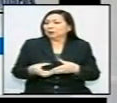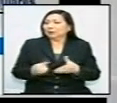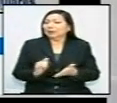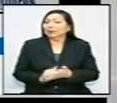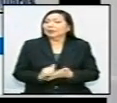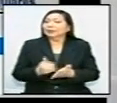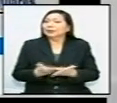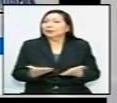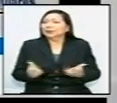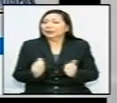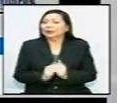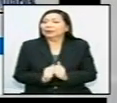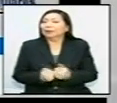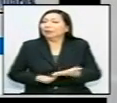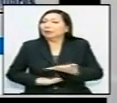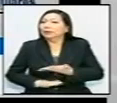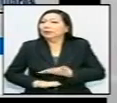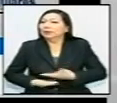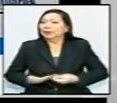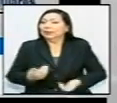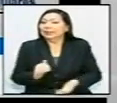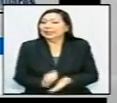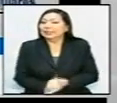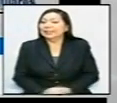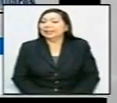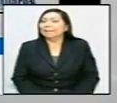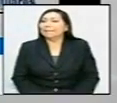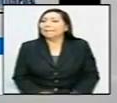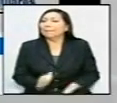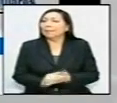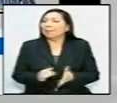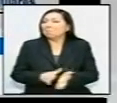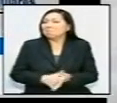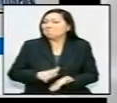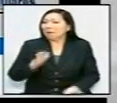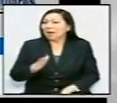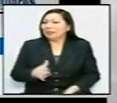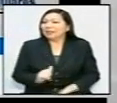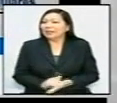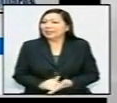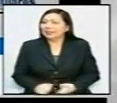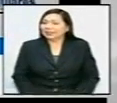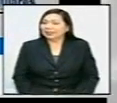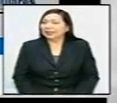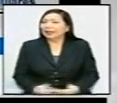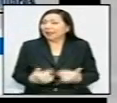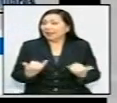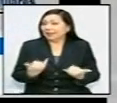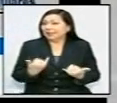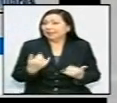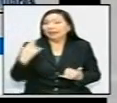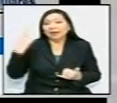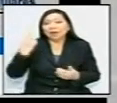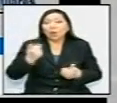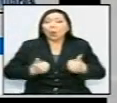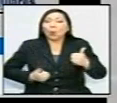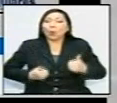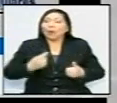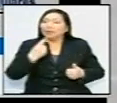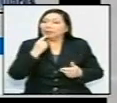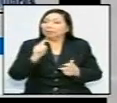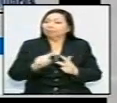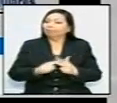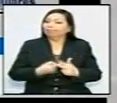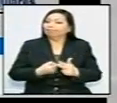los delitos de tráfico de influencia y enriquecimiento ilícito. Esa fue la razón por la que se